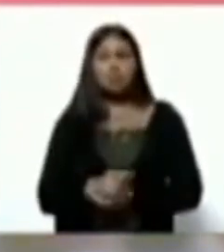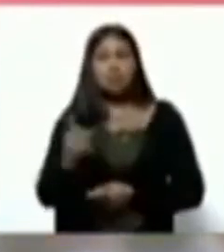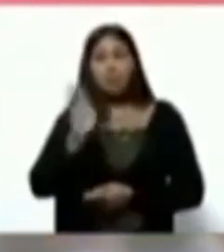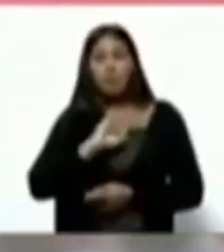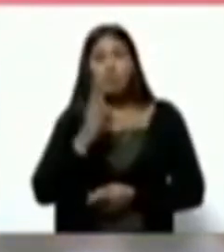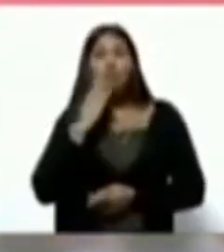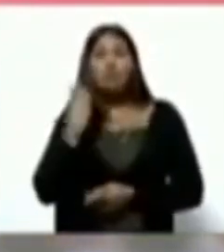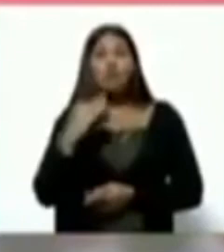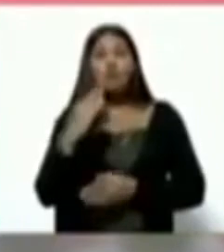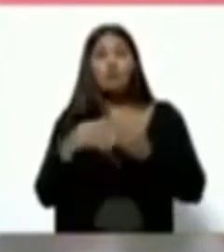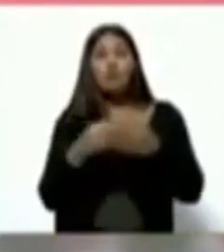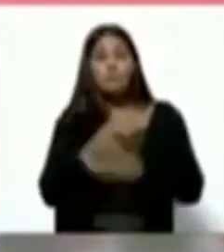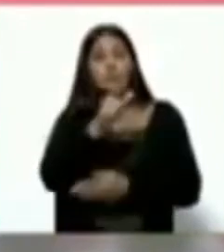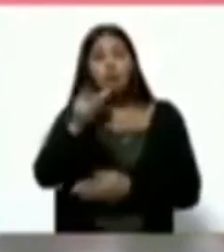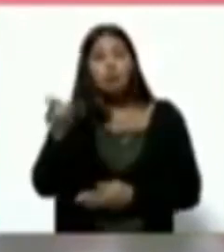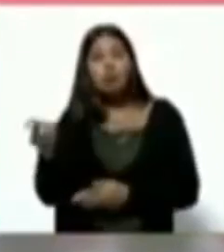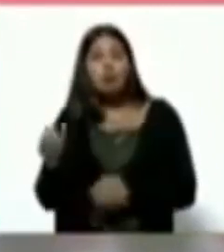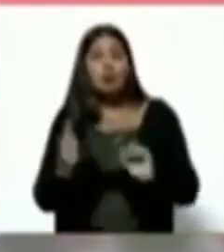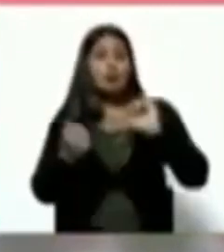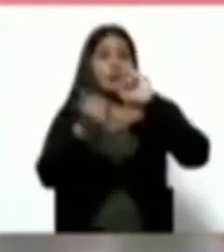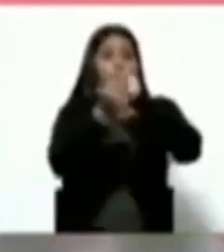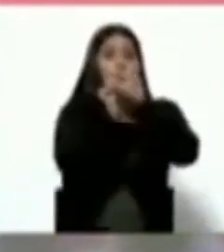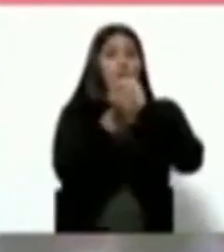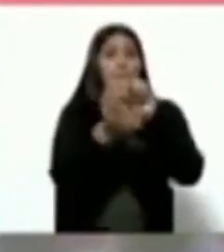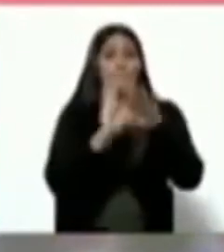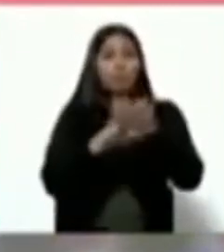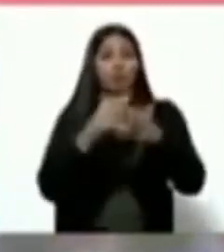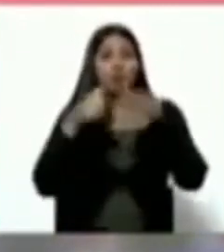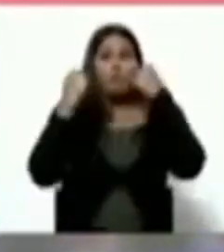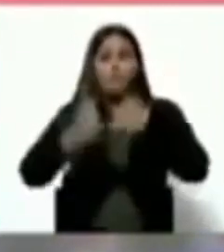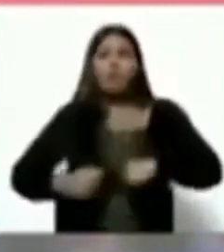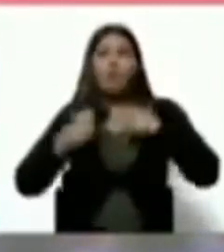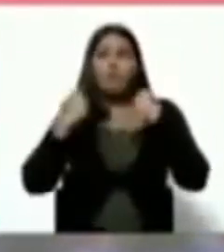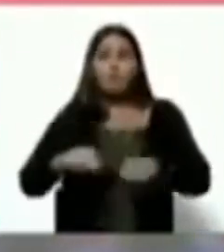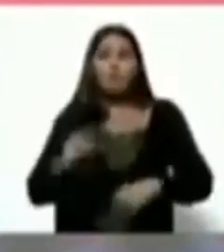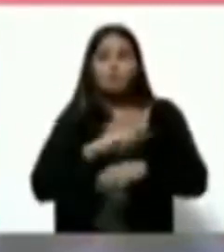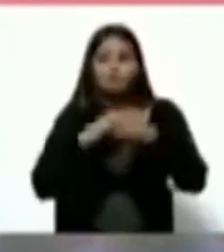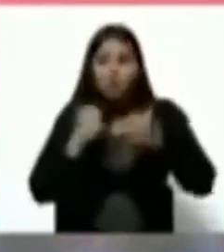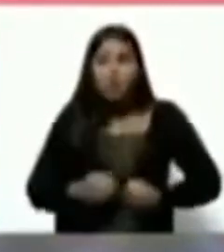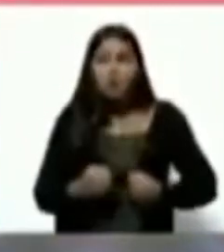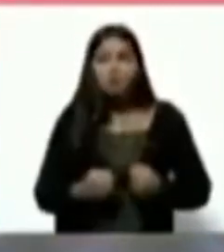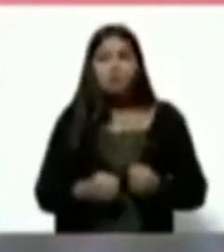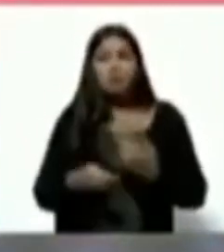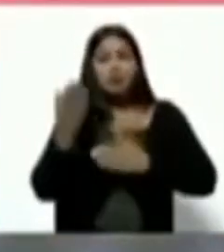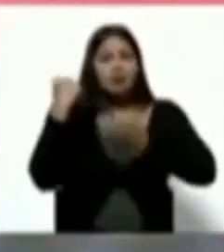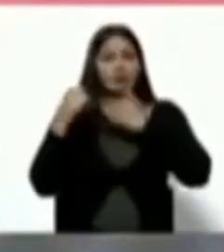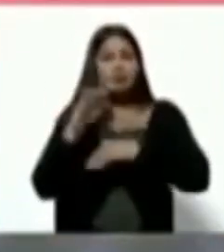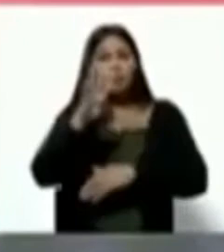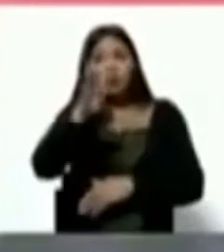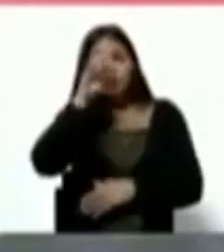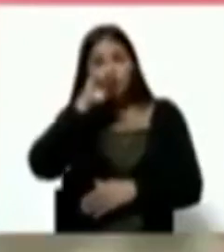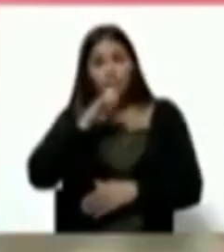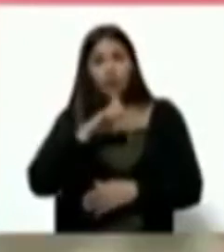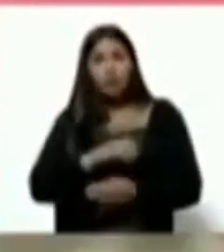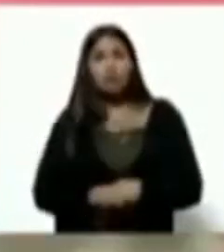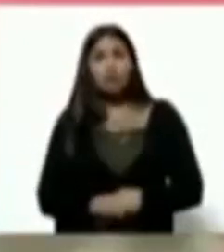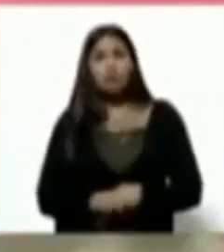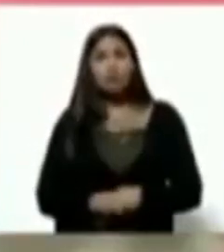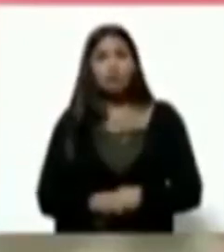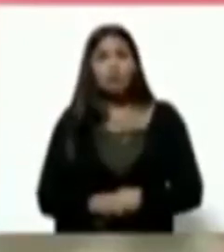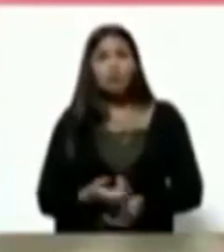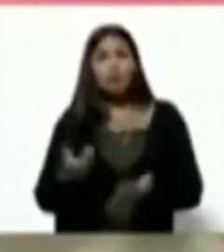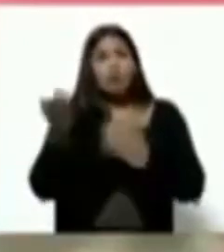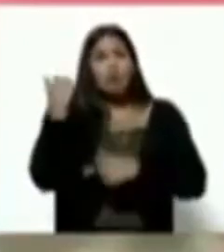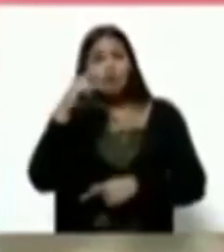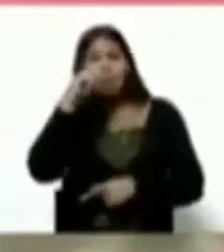aquellos jóvenes, aquellas personas que están encarceladas por protestar desde hace 4 años, desde el año pasado y de